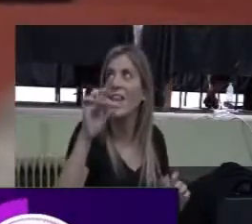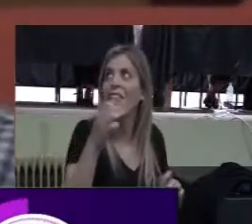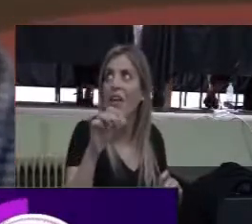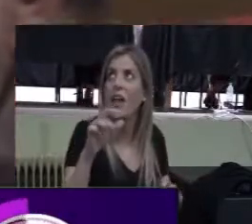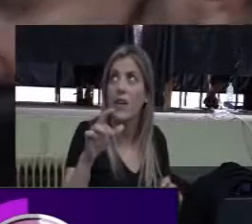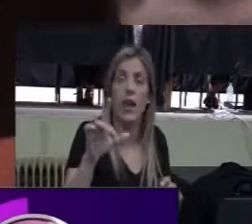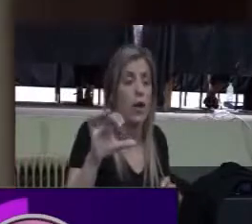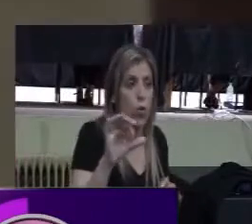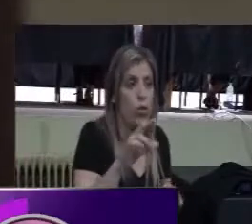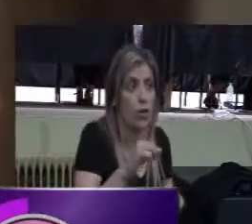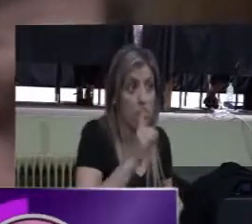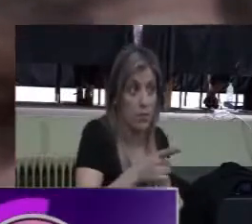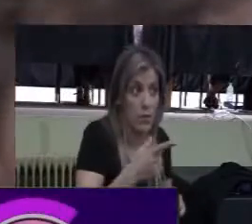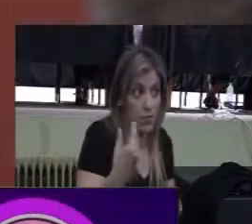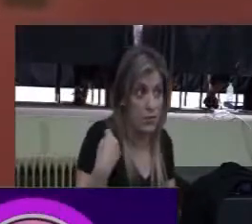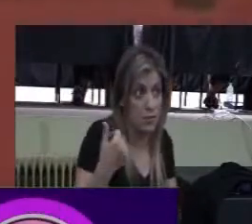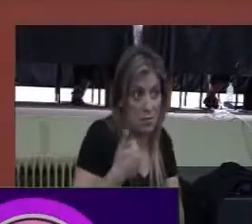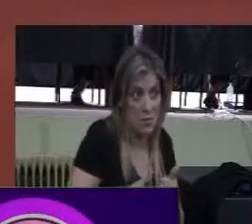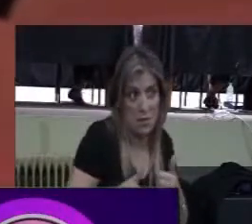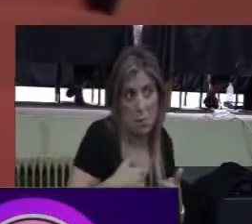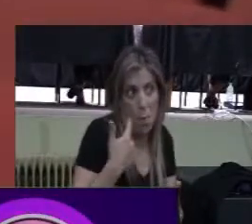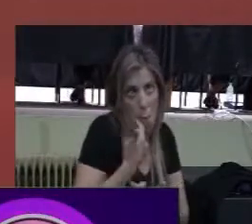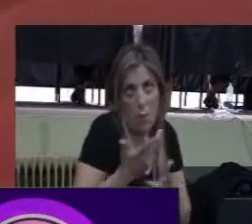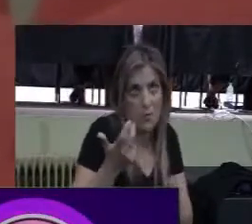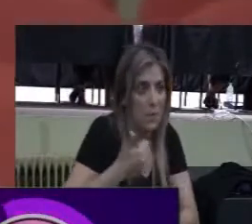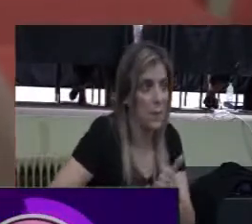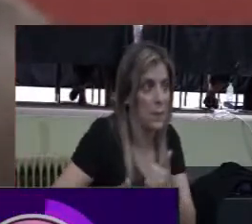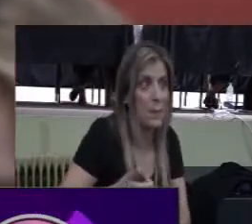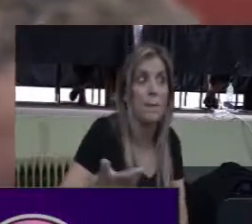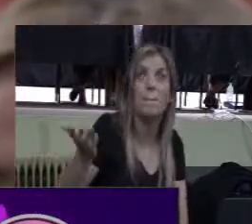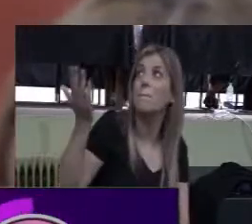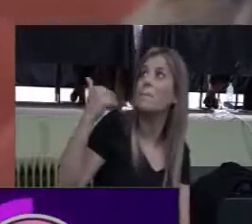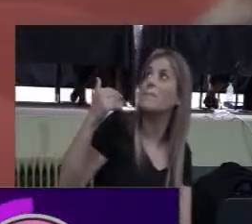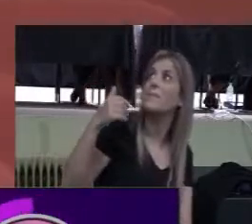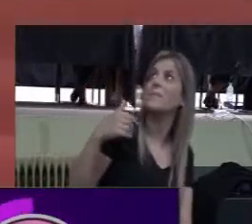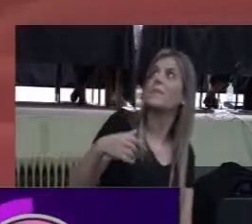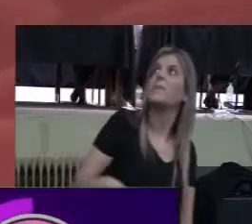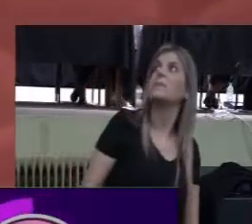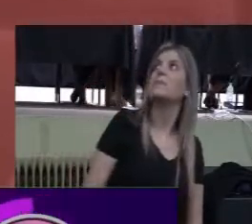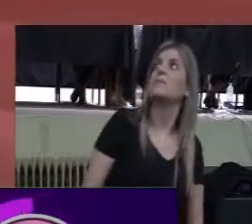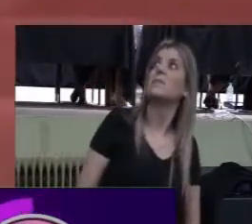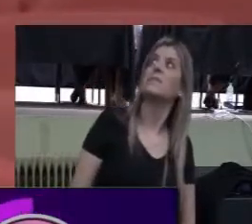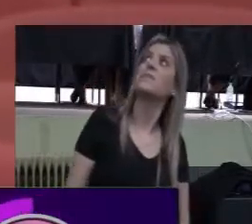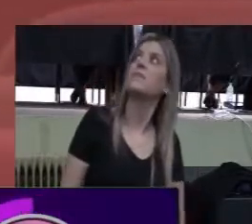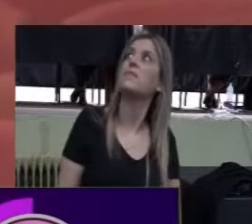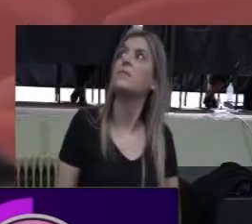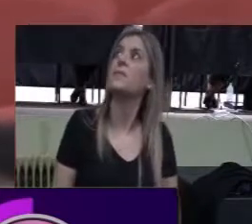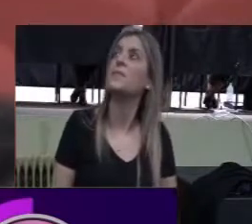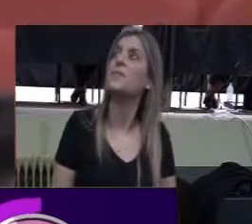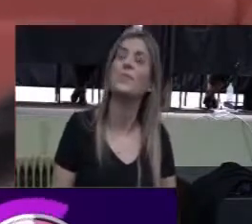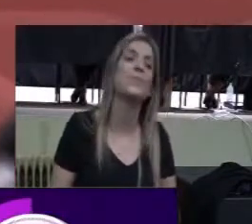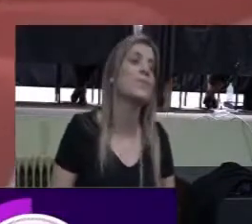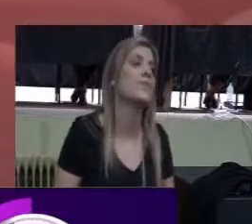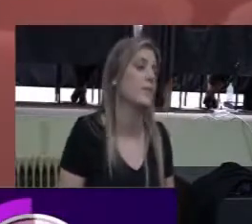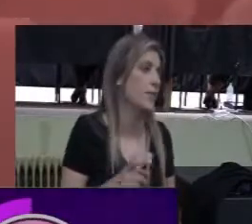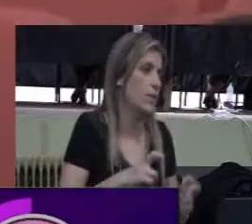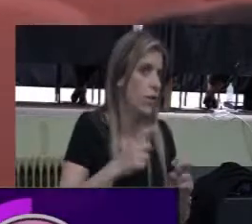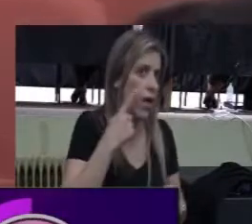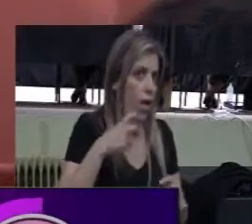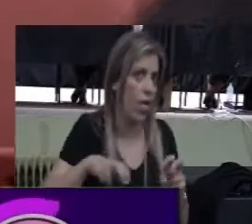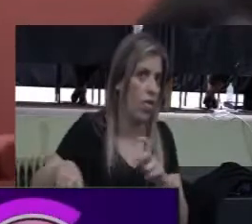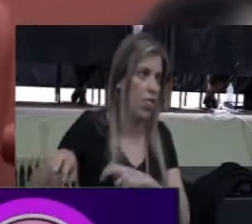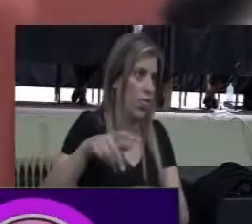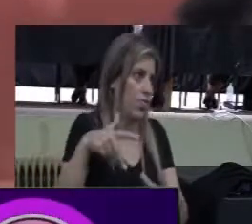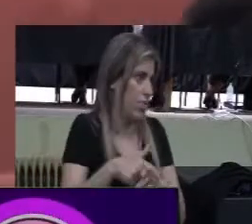sesión extraordinaria en la que lógicamente no faltará la mención específicamente al día, ¿no? Y me imagino que para eso también